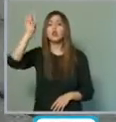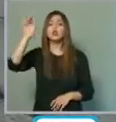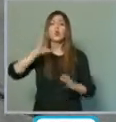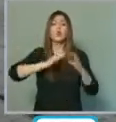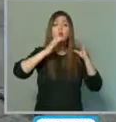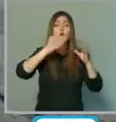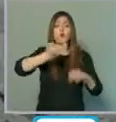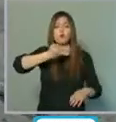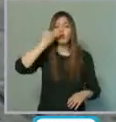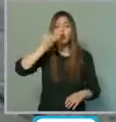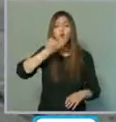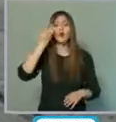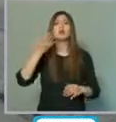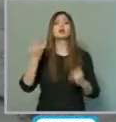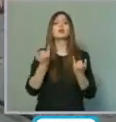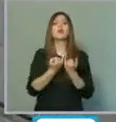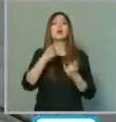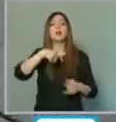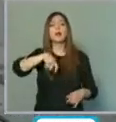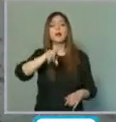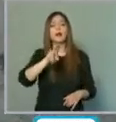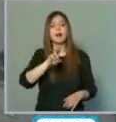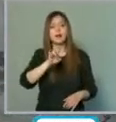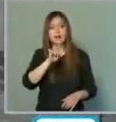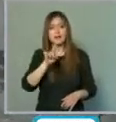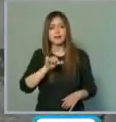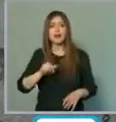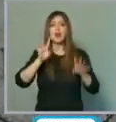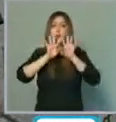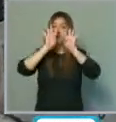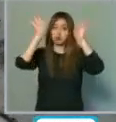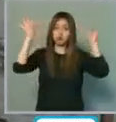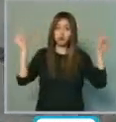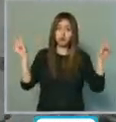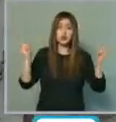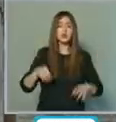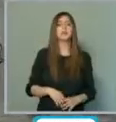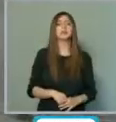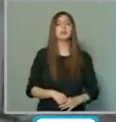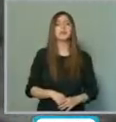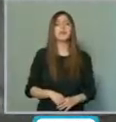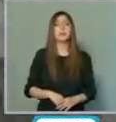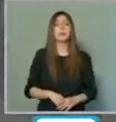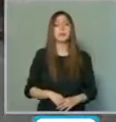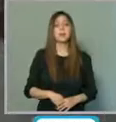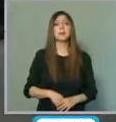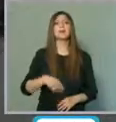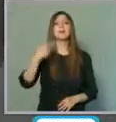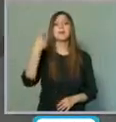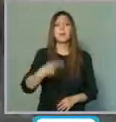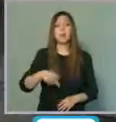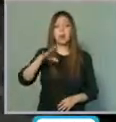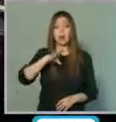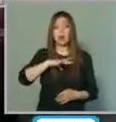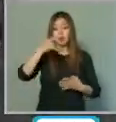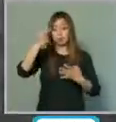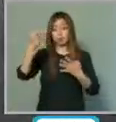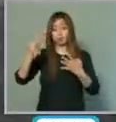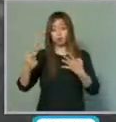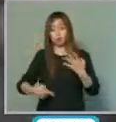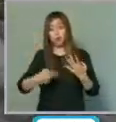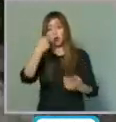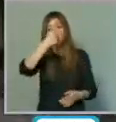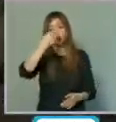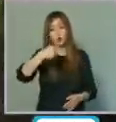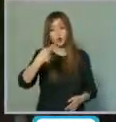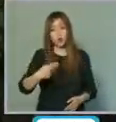flores y de los... Y el quetzal con su plumaje, ¿verdad? Y bueno, y así están todos los nombres de Santa Isabel Tola,